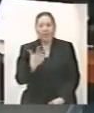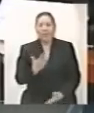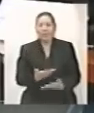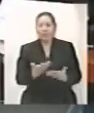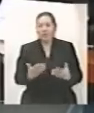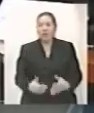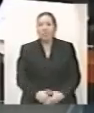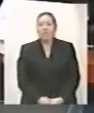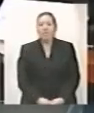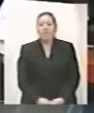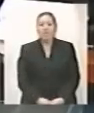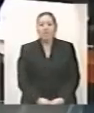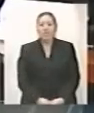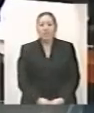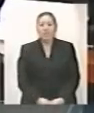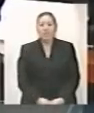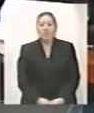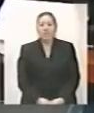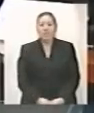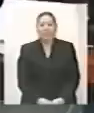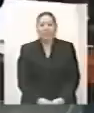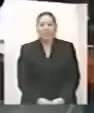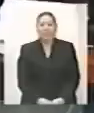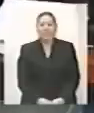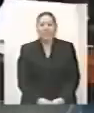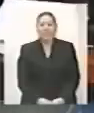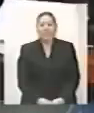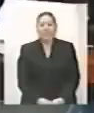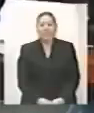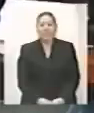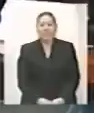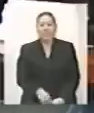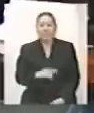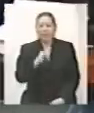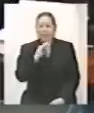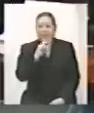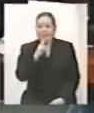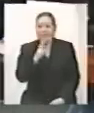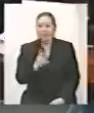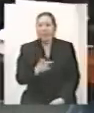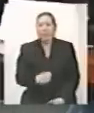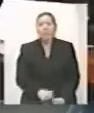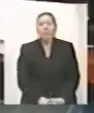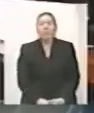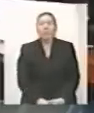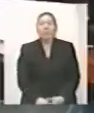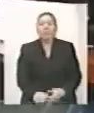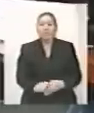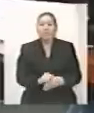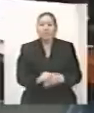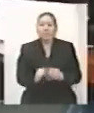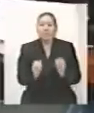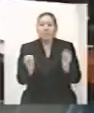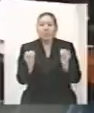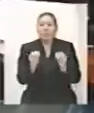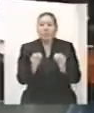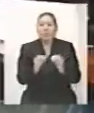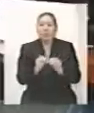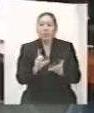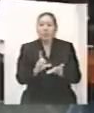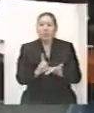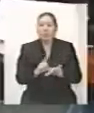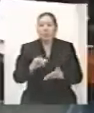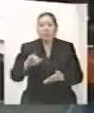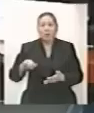ejercicios para las tropas de Estados Unidos en el Perú. Un ejercicio de entrenamiento combinado conjunto en Lima y